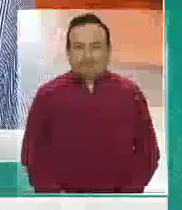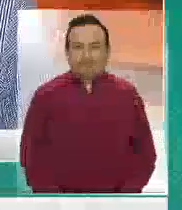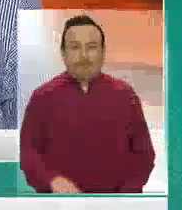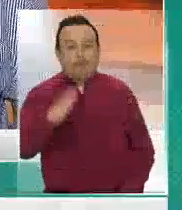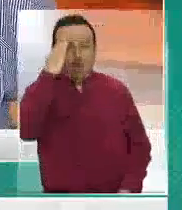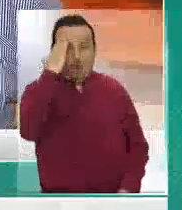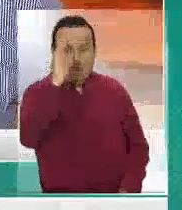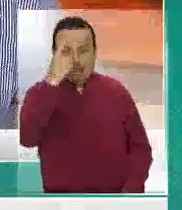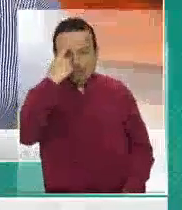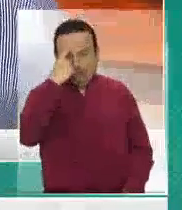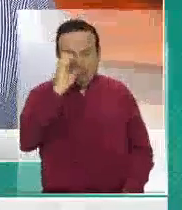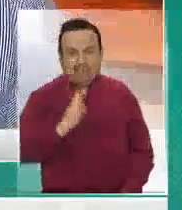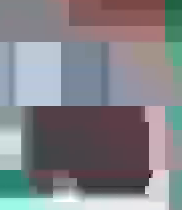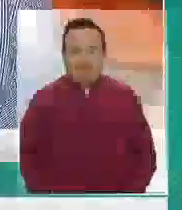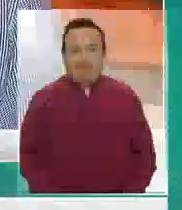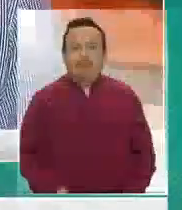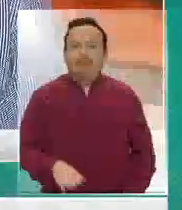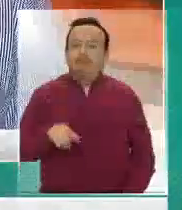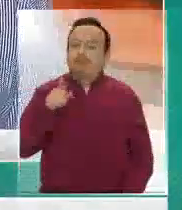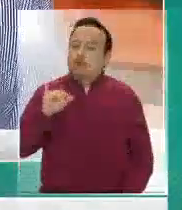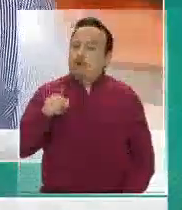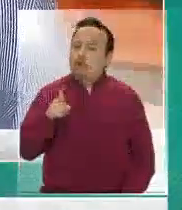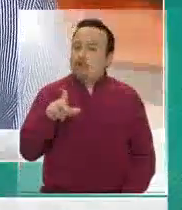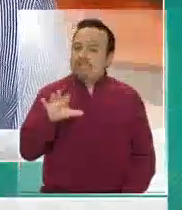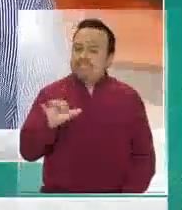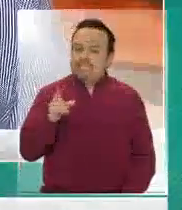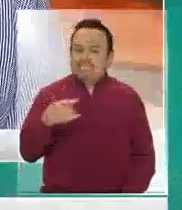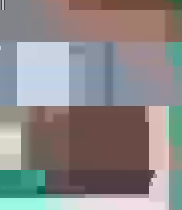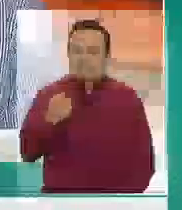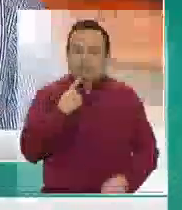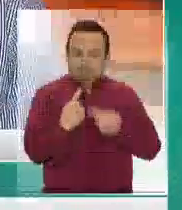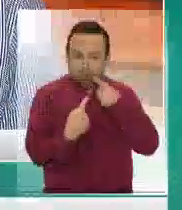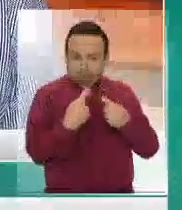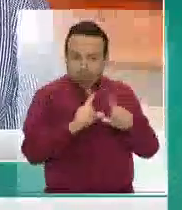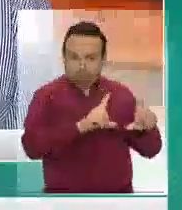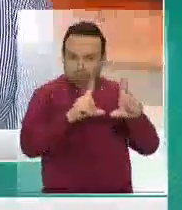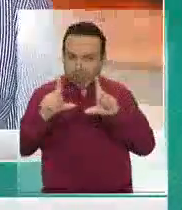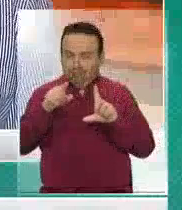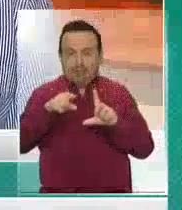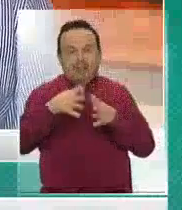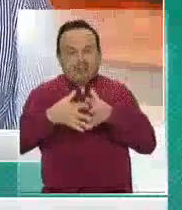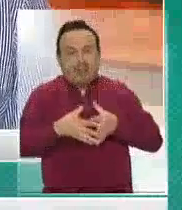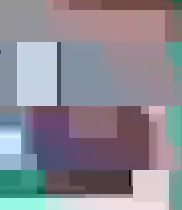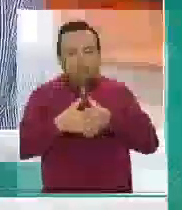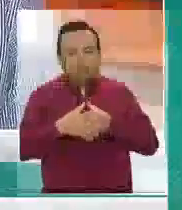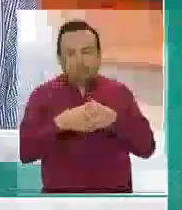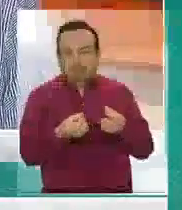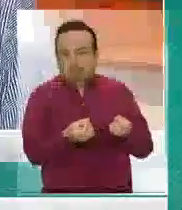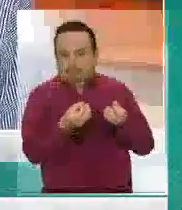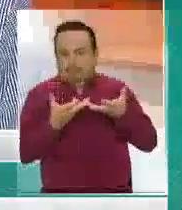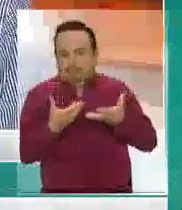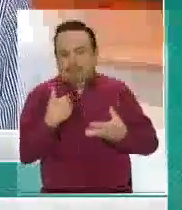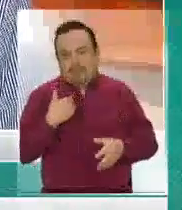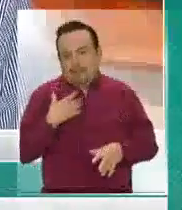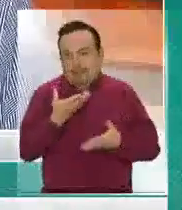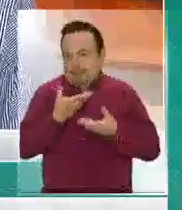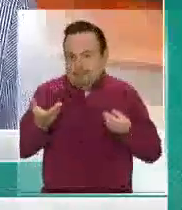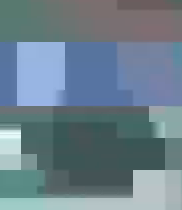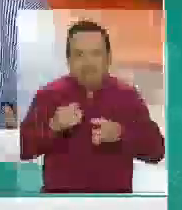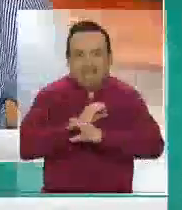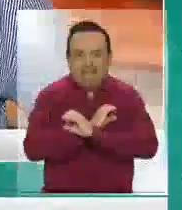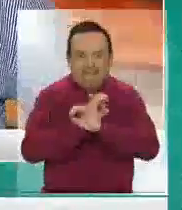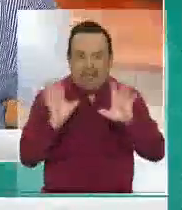Hola, buenas noches, Soledad. José, lo que da cuenta nuestro reporteo y que es queda de manifiesto, ¿no?, para todos